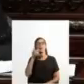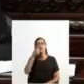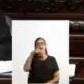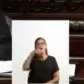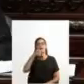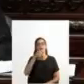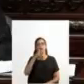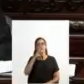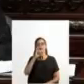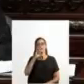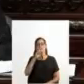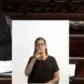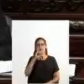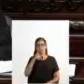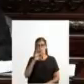Ribeiro